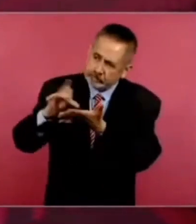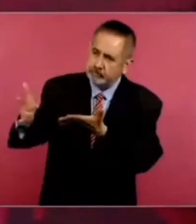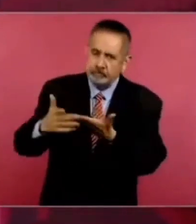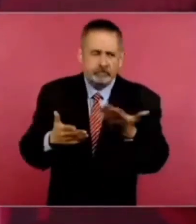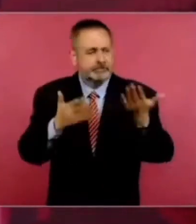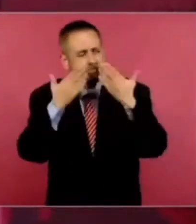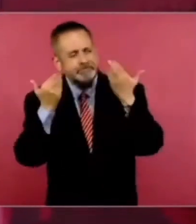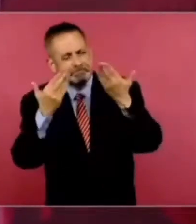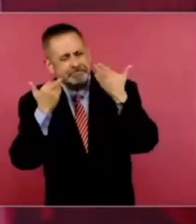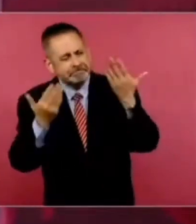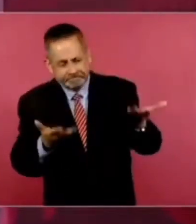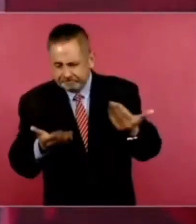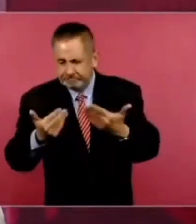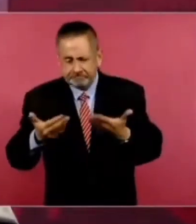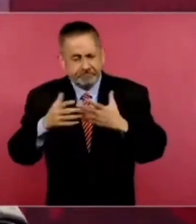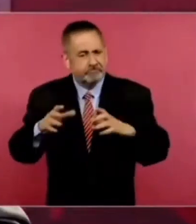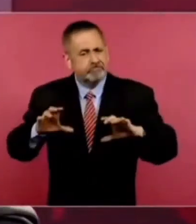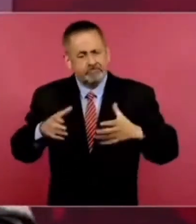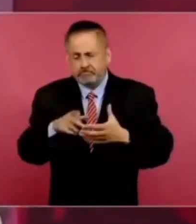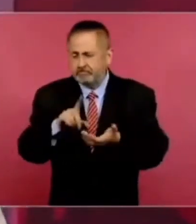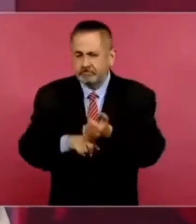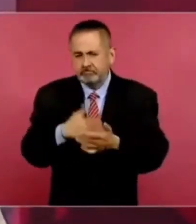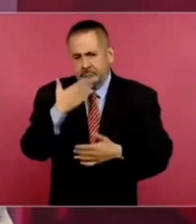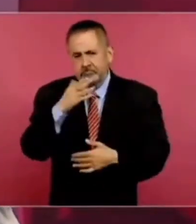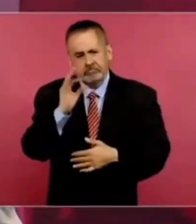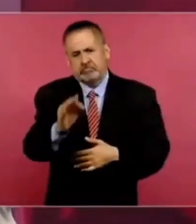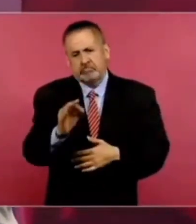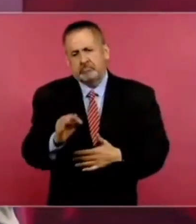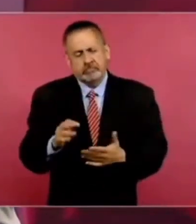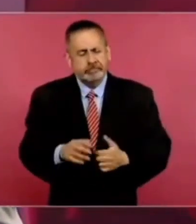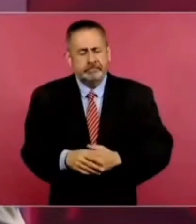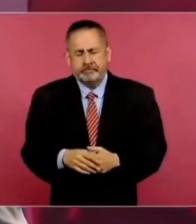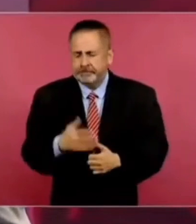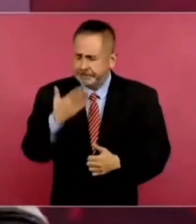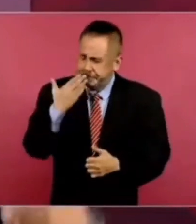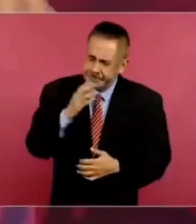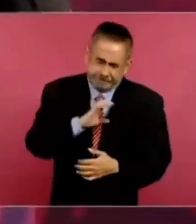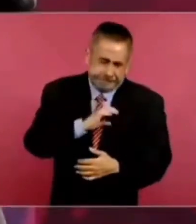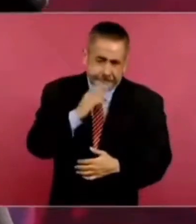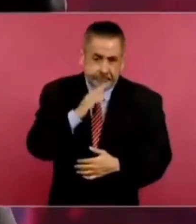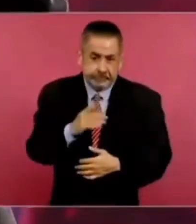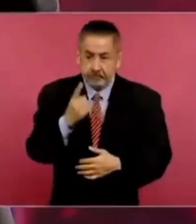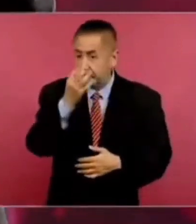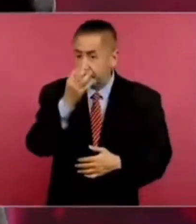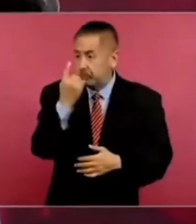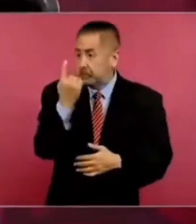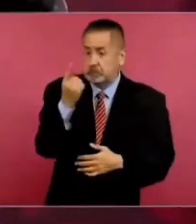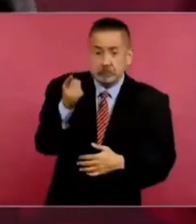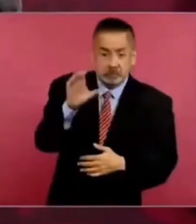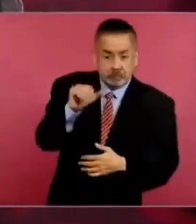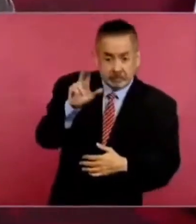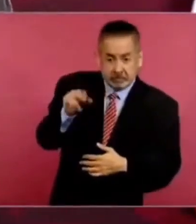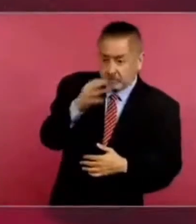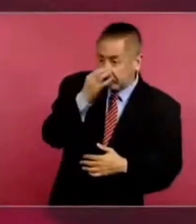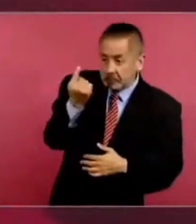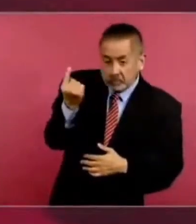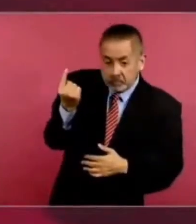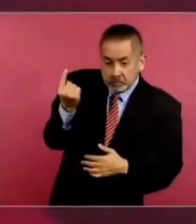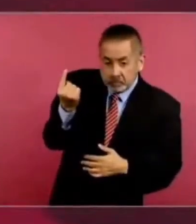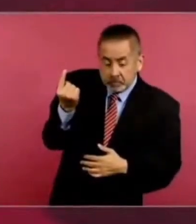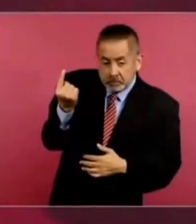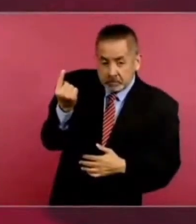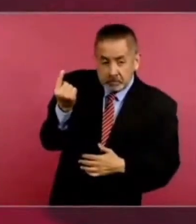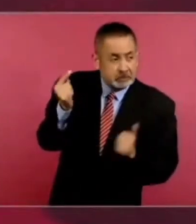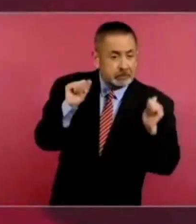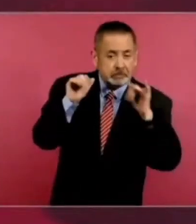que ha sido muy generosa, muy fraterna, muy hospitalaria, pero era lo único que había en el sureste